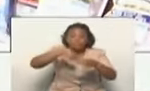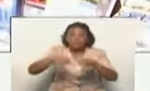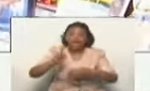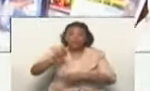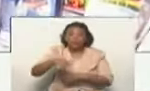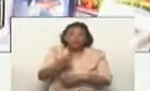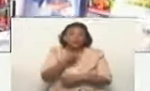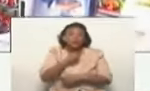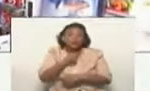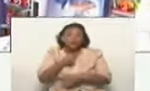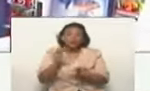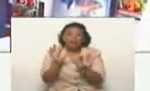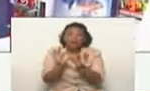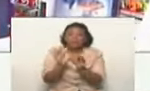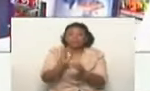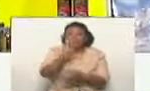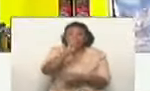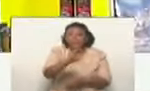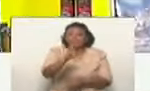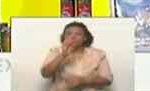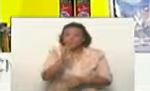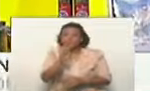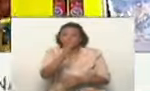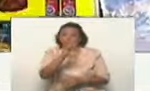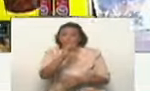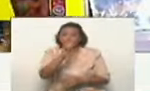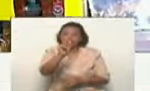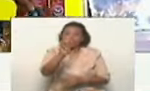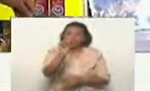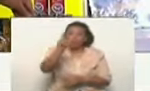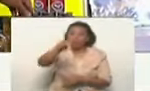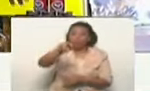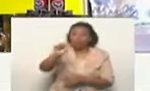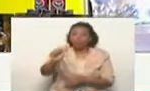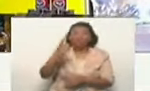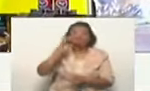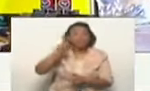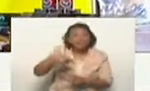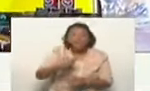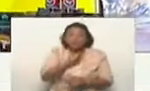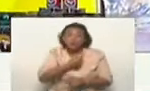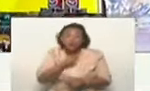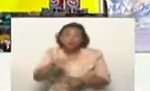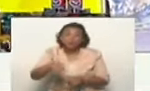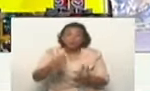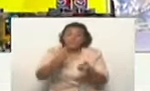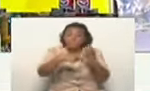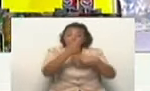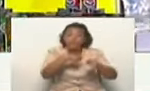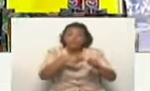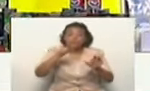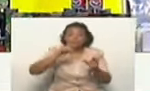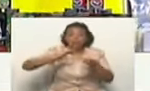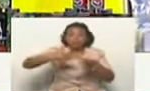le gustan las pepitonas en salsa también. ¿Ah? También hay pepitonas en salsa.